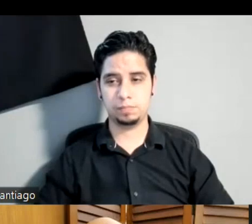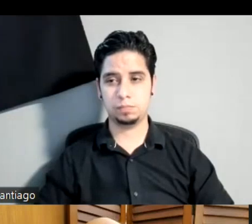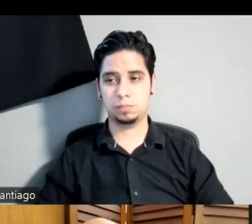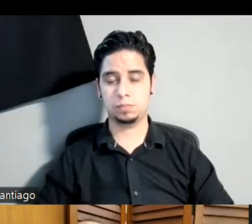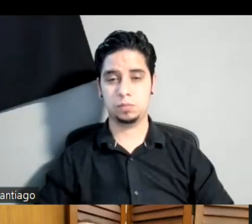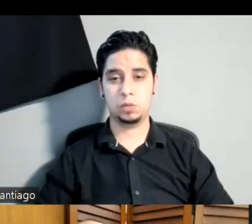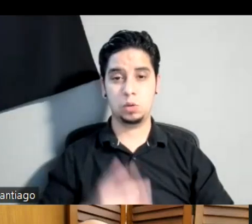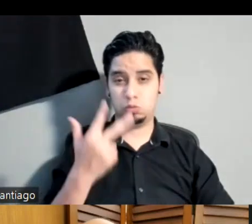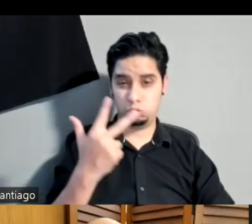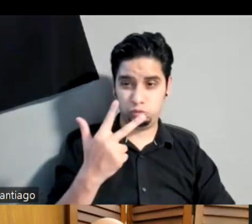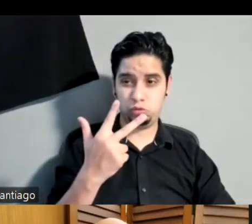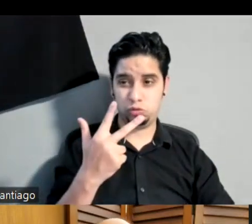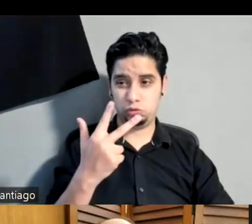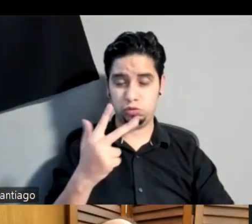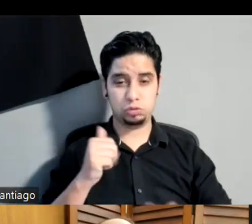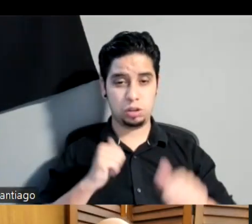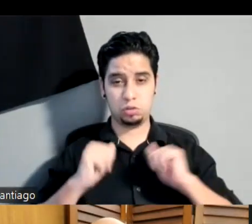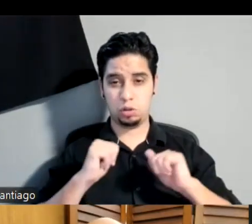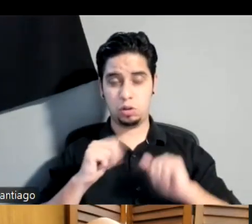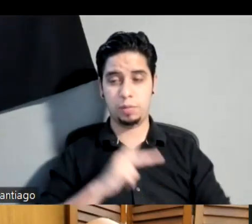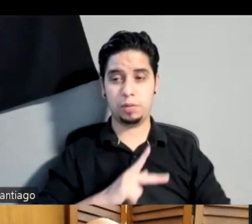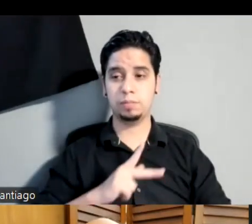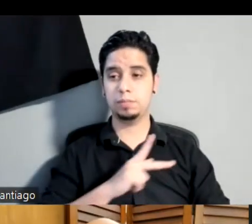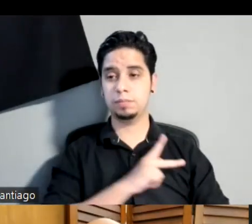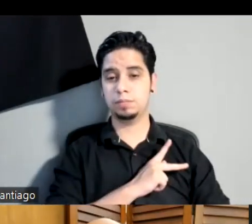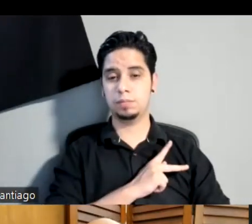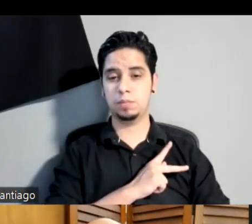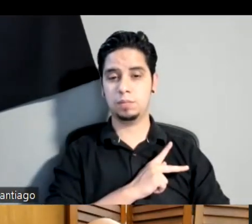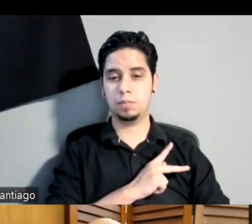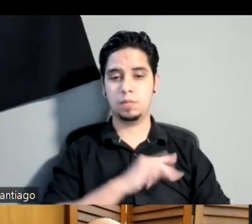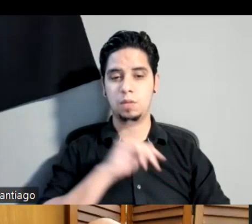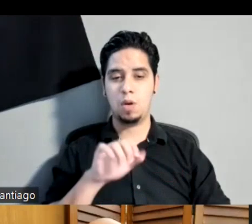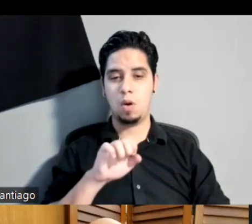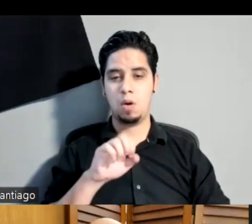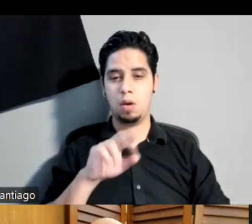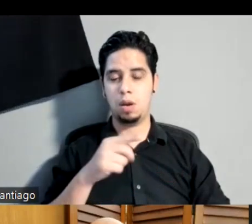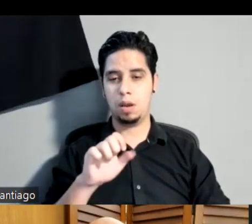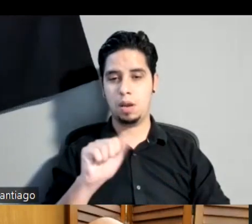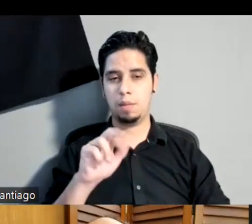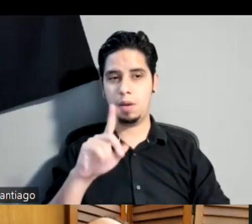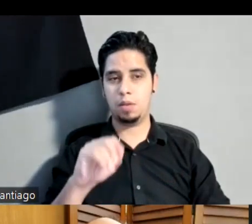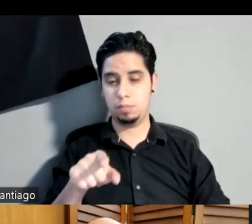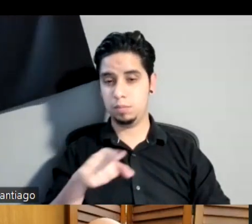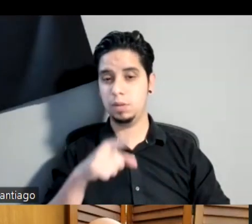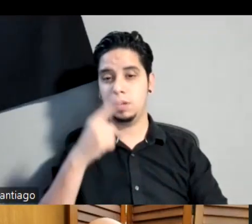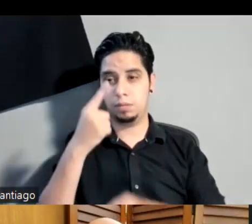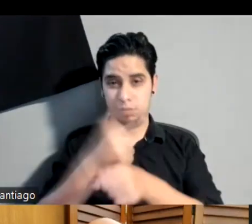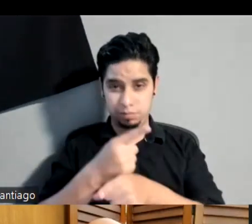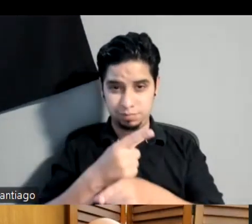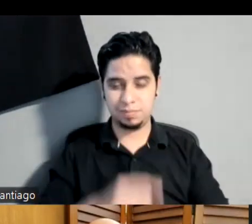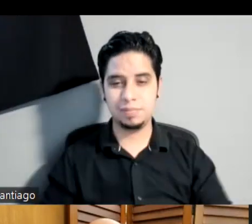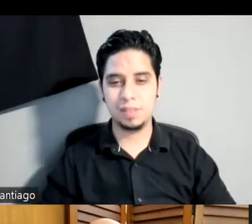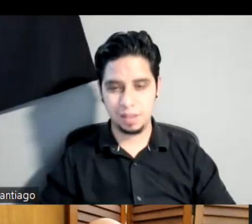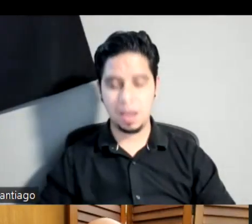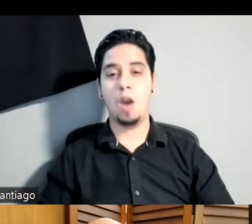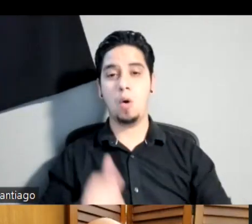también es un personaje que no necesariamente es Jorge Armando de actor. Es haciendo de actores, de tal vez el actor. Sí,